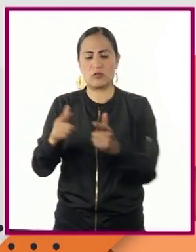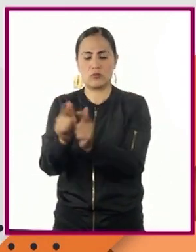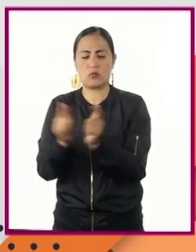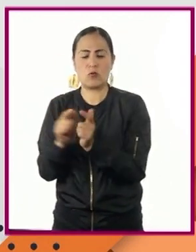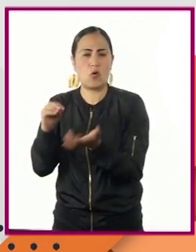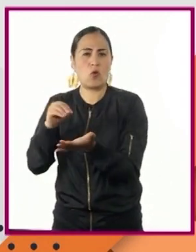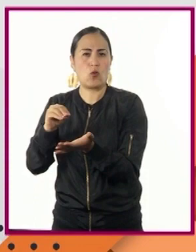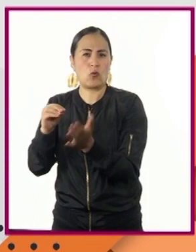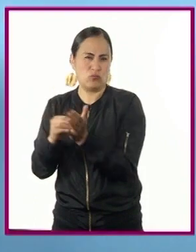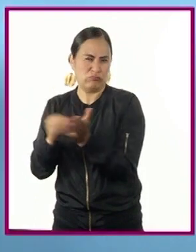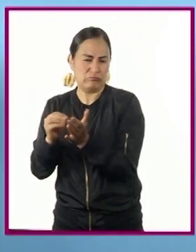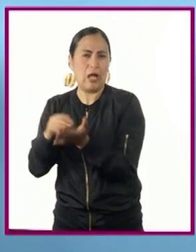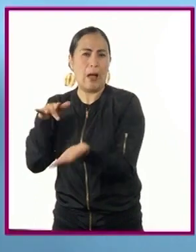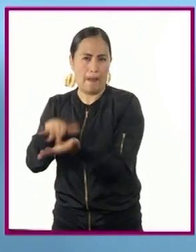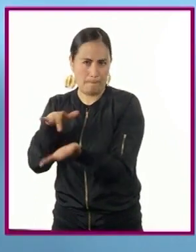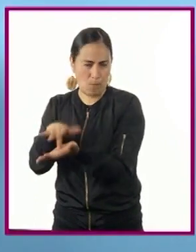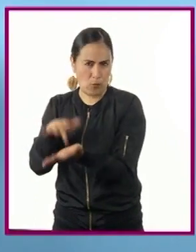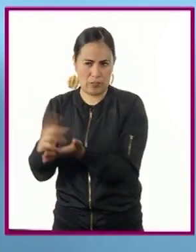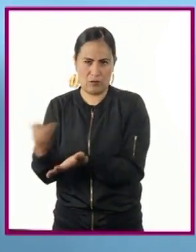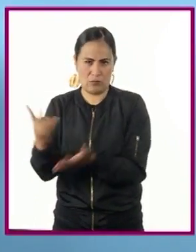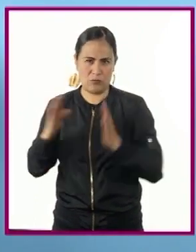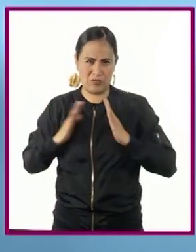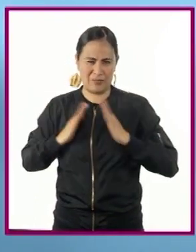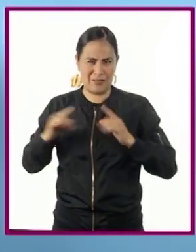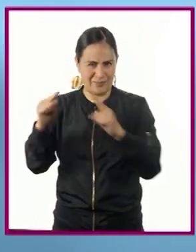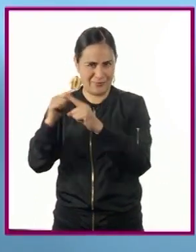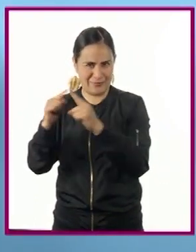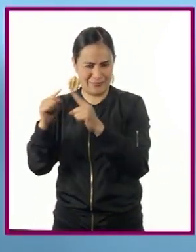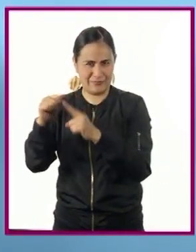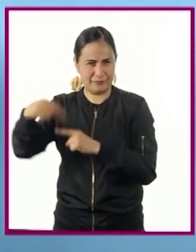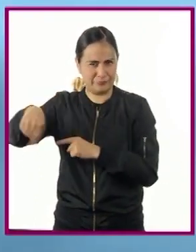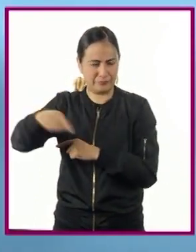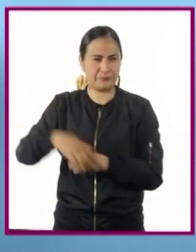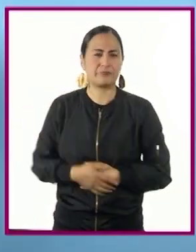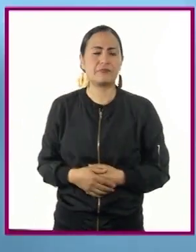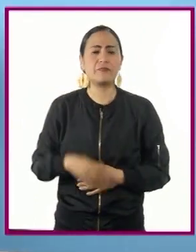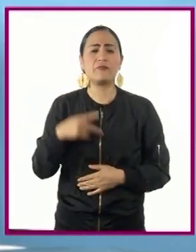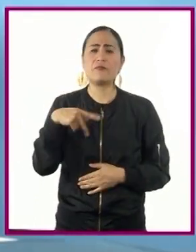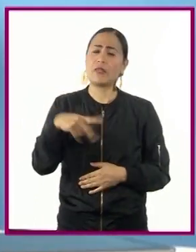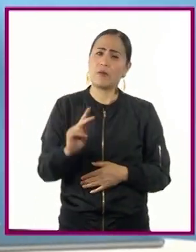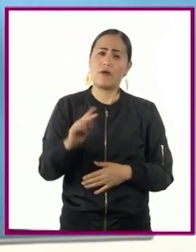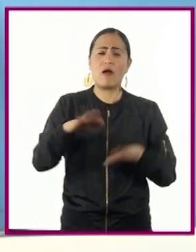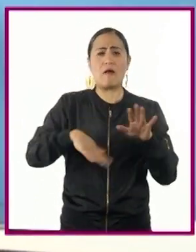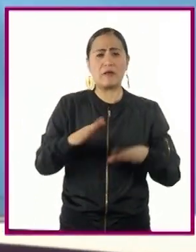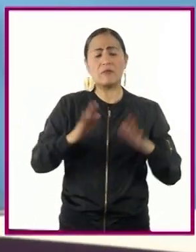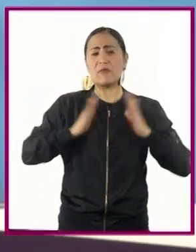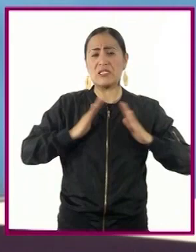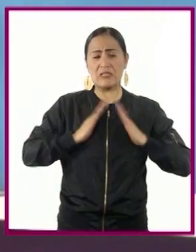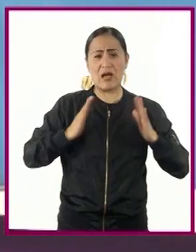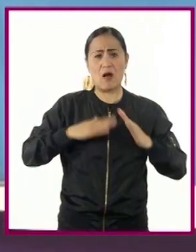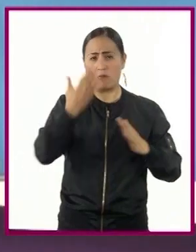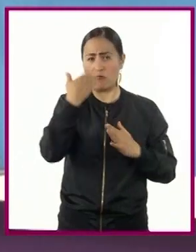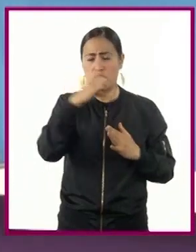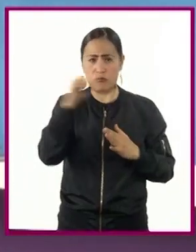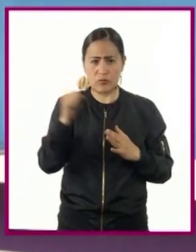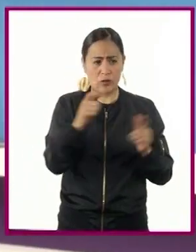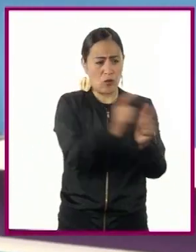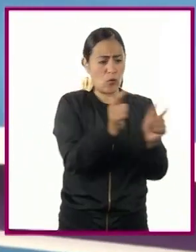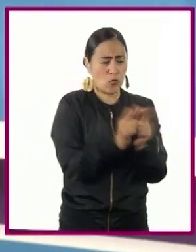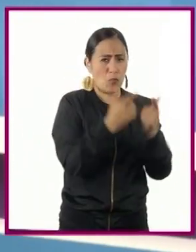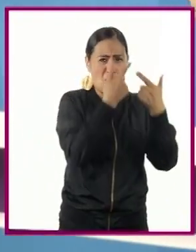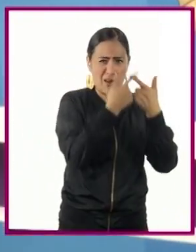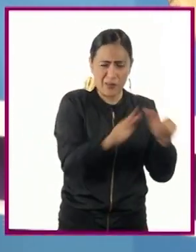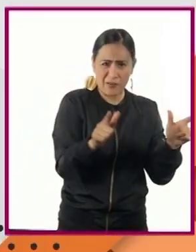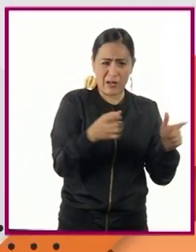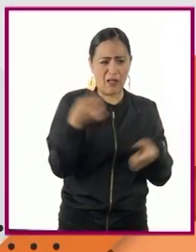conservadores. Al principio, por carecer de recursos económicos y militares profesionales, los liberales sufrieron